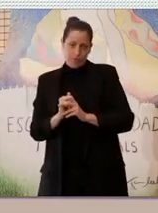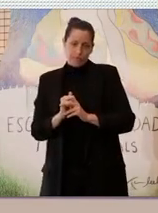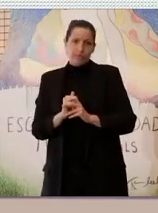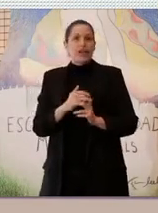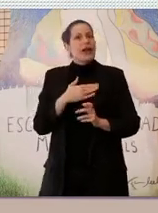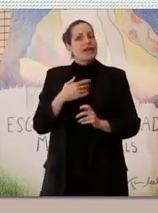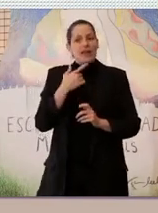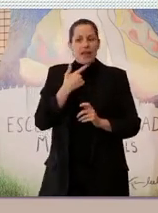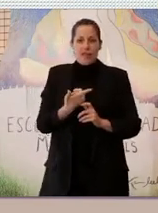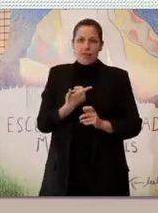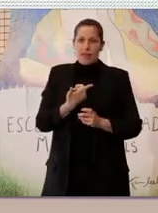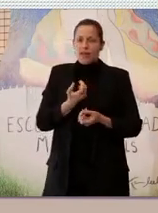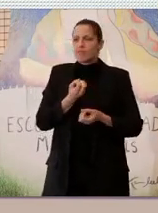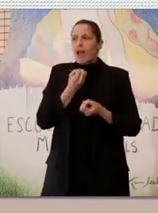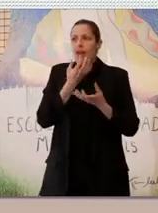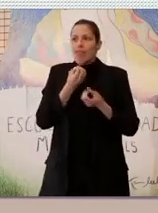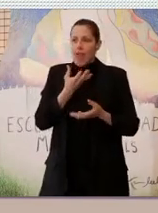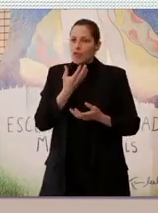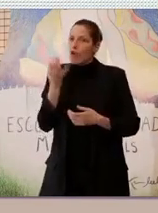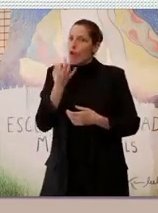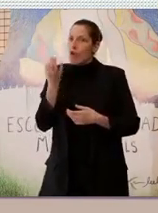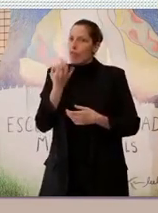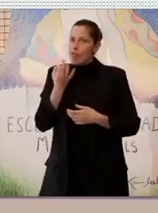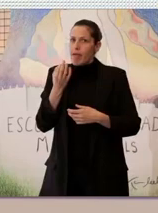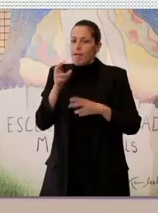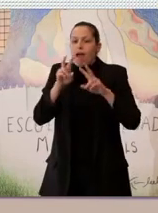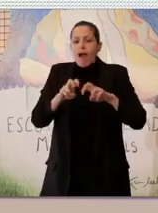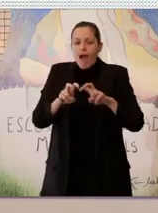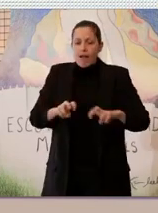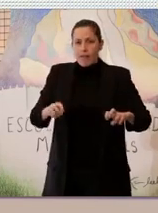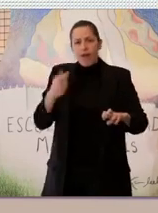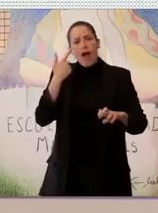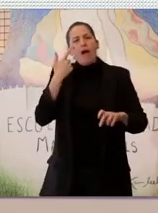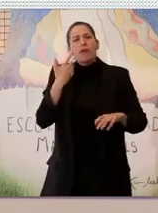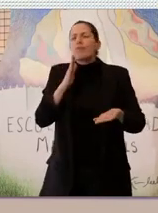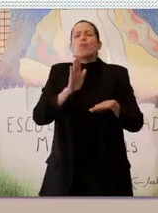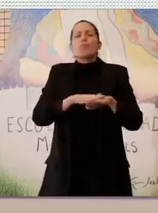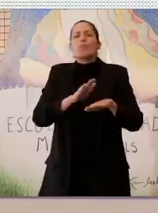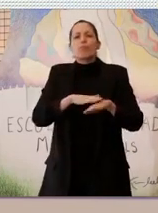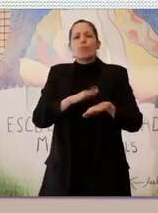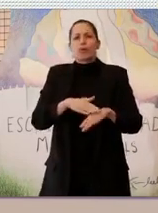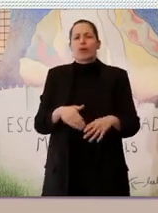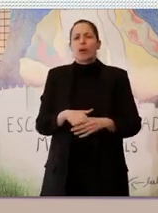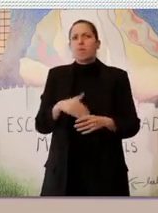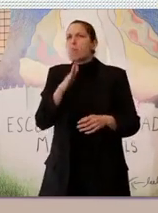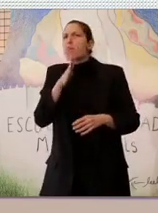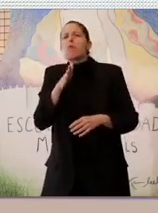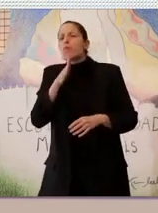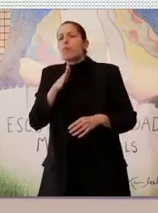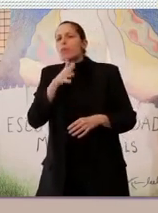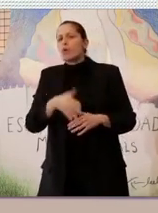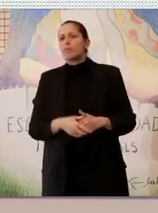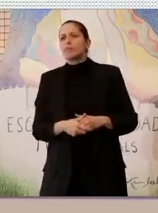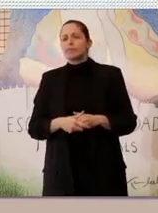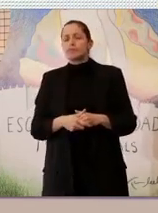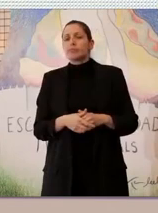un microdato que tendríamos que analizar para ver cuáles son las razones, porque claro, a mí me pueden decir,